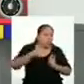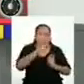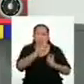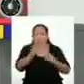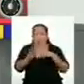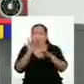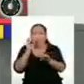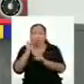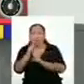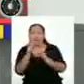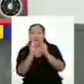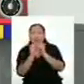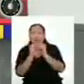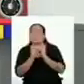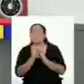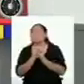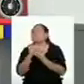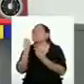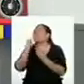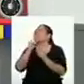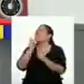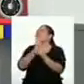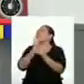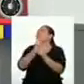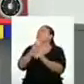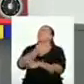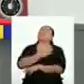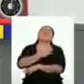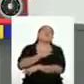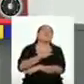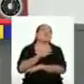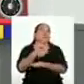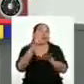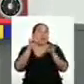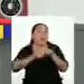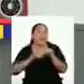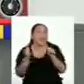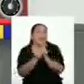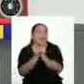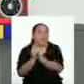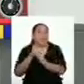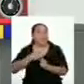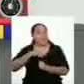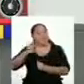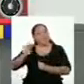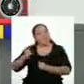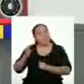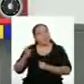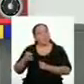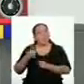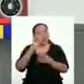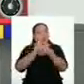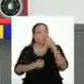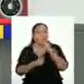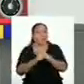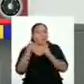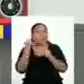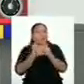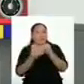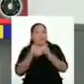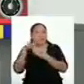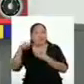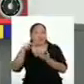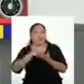eso que tanto buscabas. Exacto, soy yo misma. Quédate conmigo, tu radio de confianza. Al final de este programa